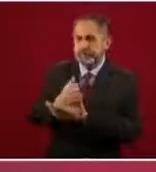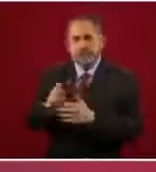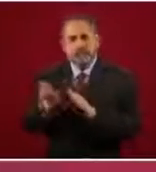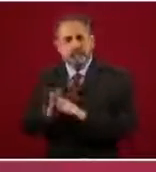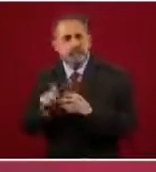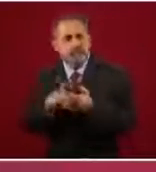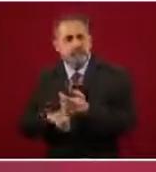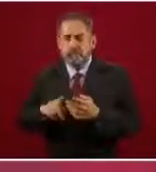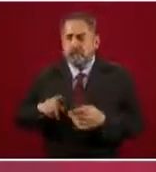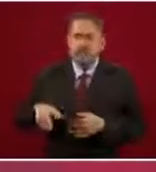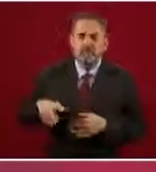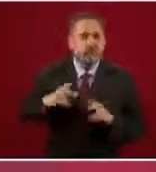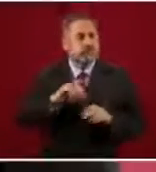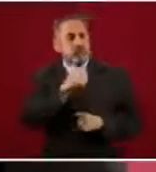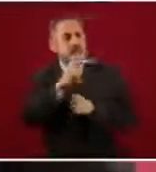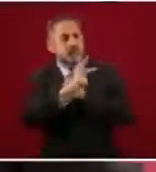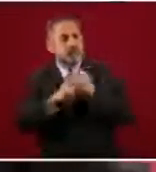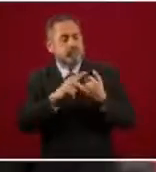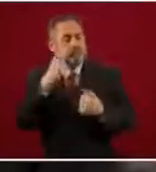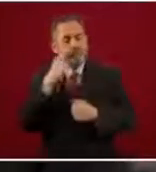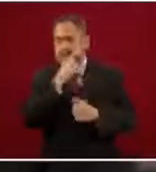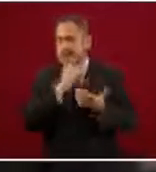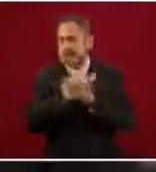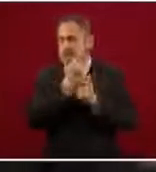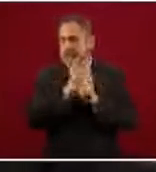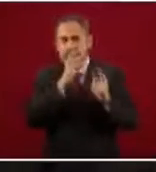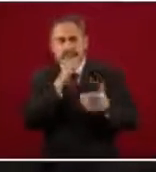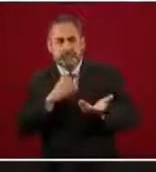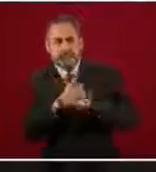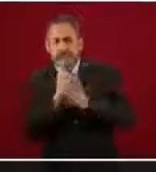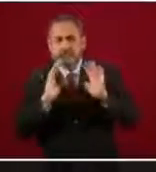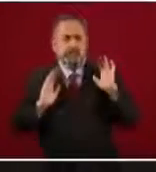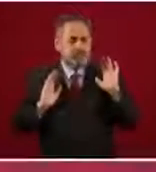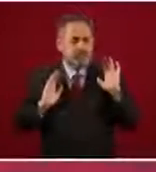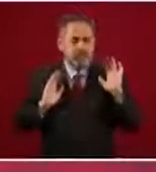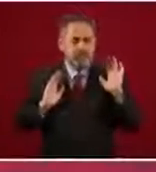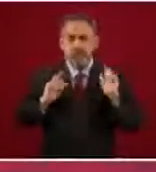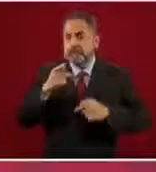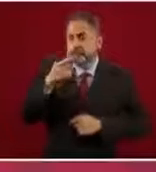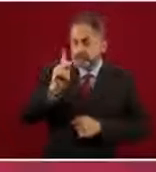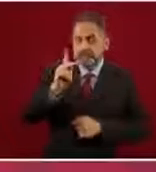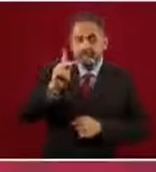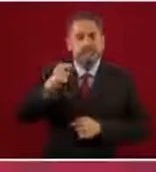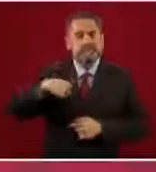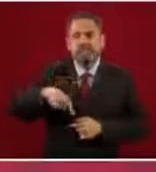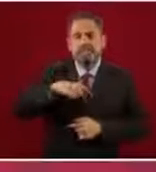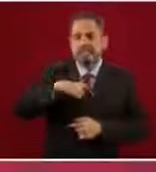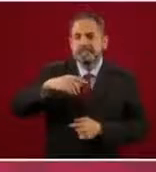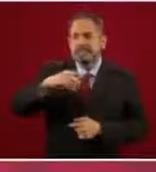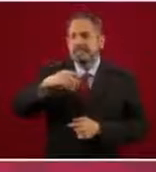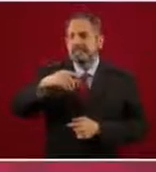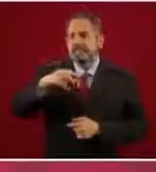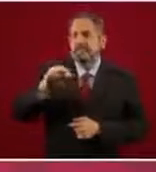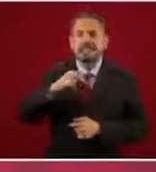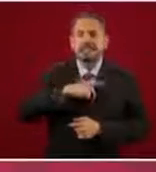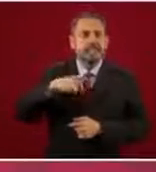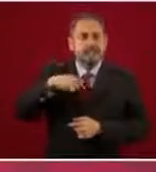autodeterminación de los pueblos y de que somos un país libre, soberano, pero no tenemos por qué